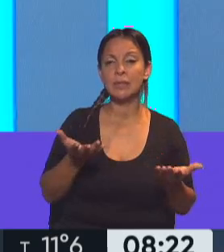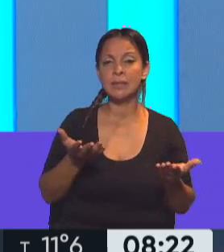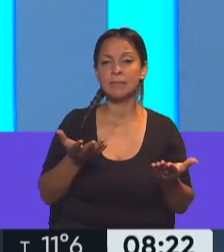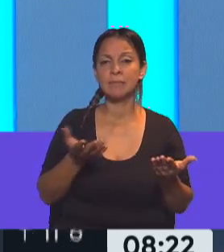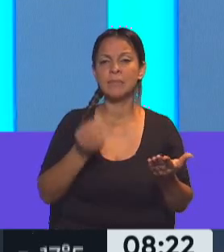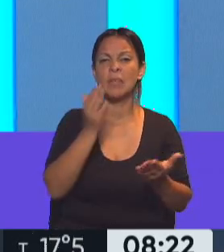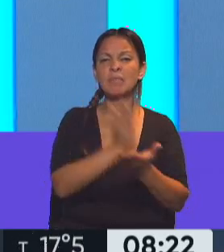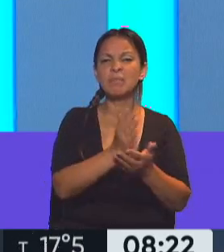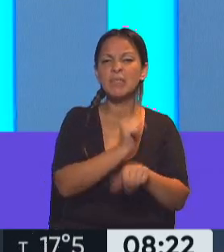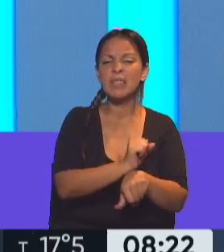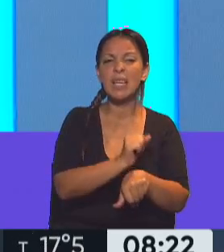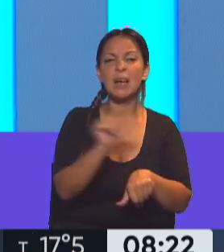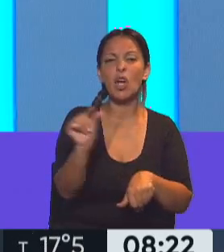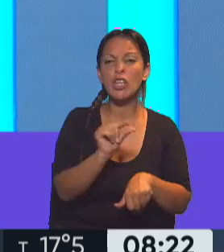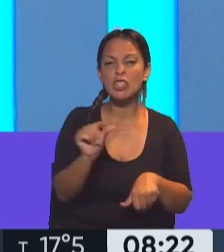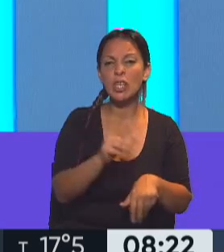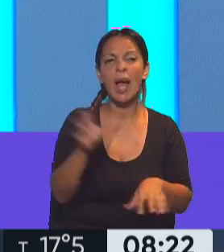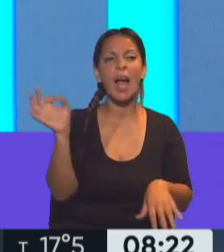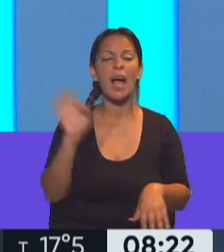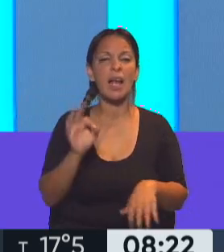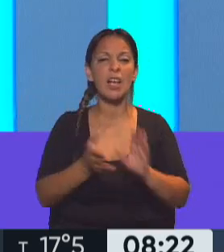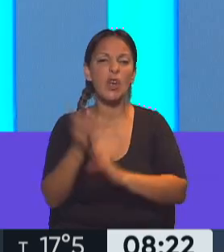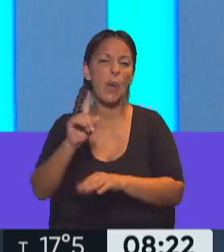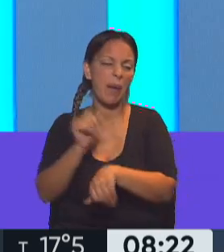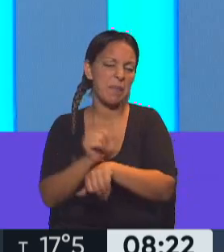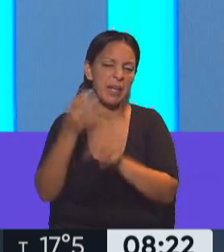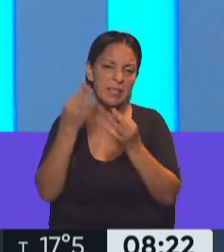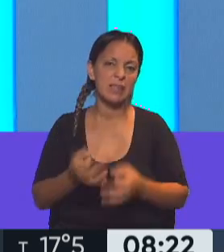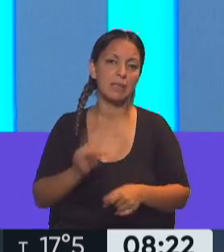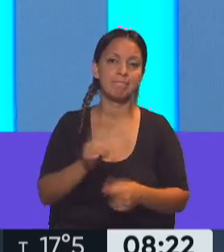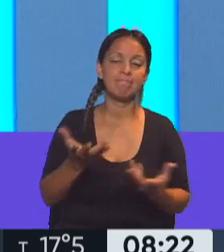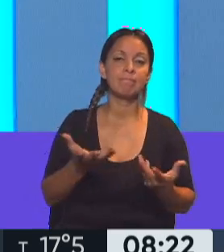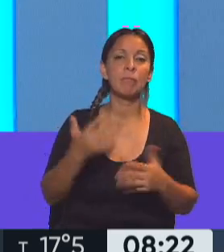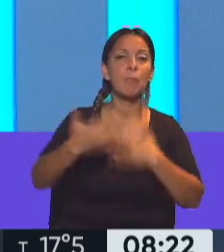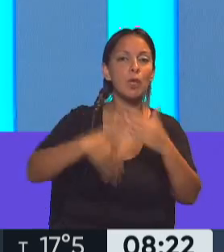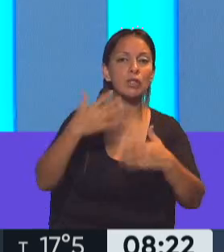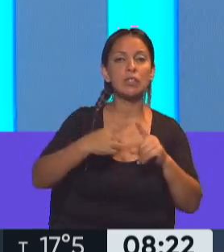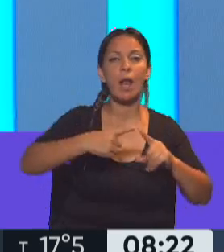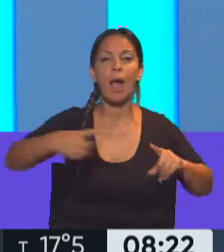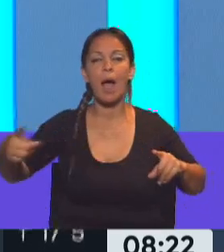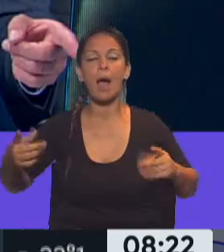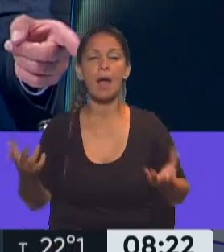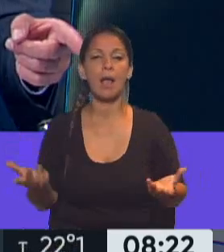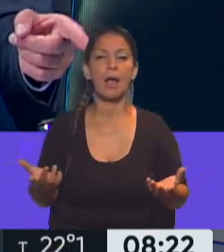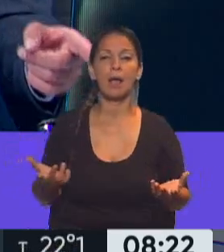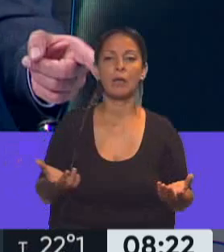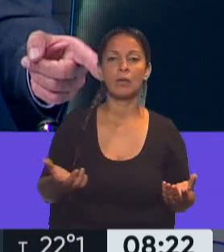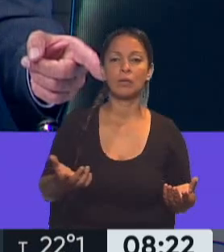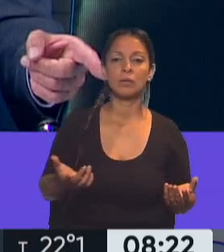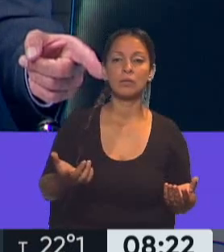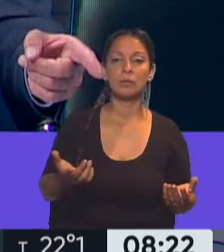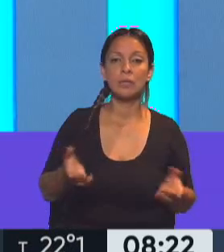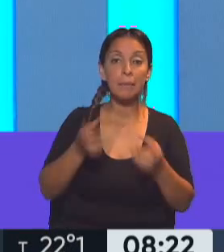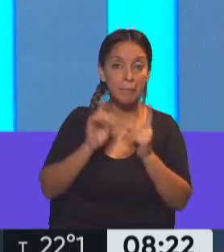penas de ejecución condicional, penas en suspenso, no van presas estas personas, los procesos son muy largos. Y mientras tanto hay una